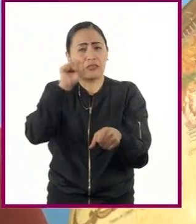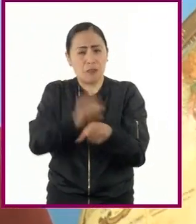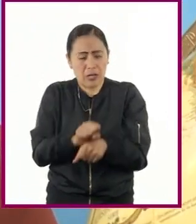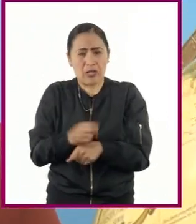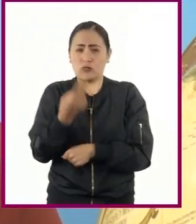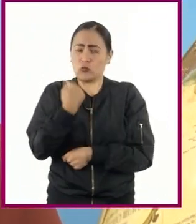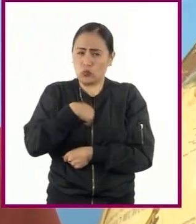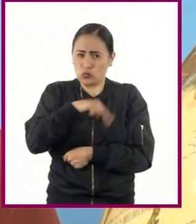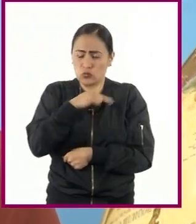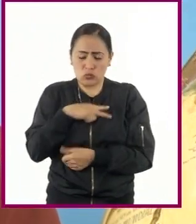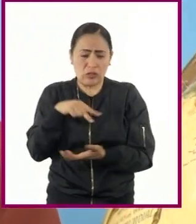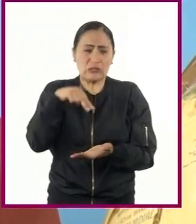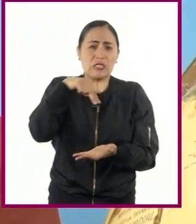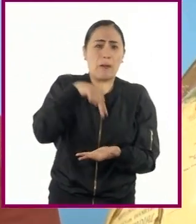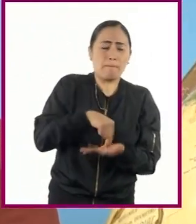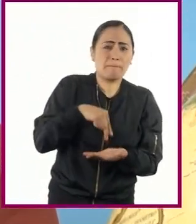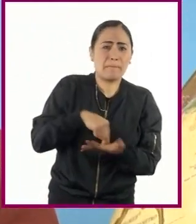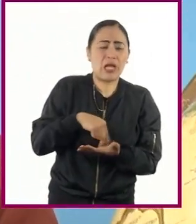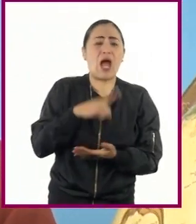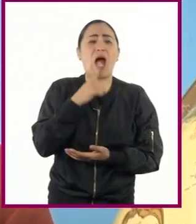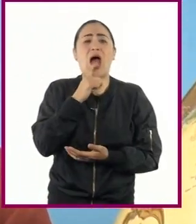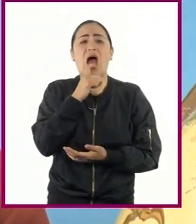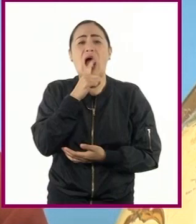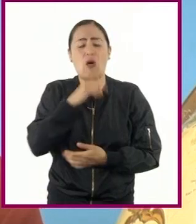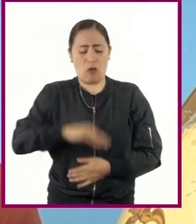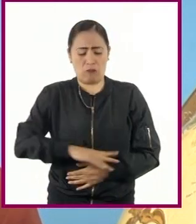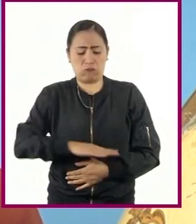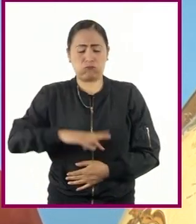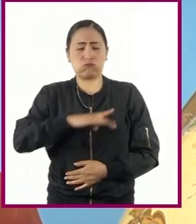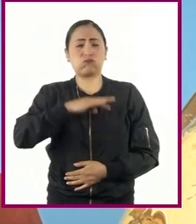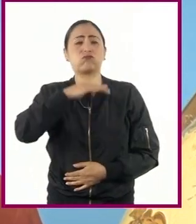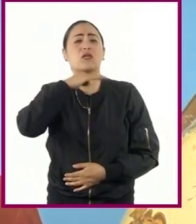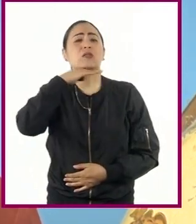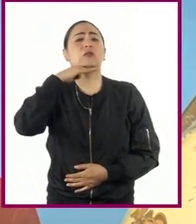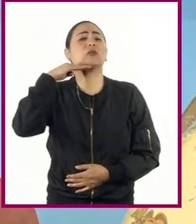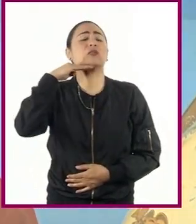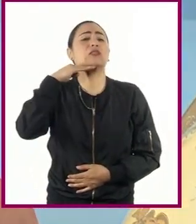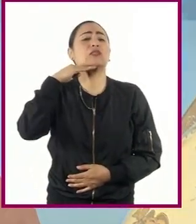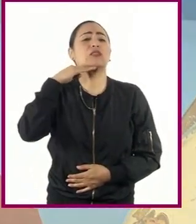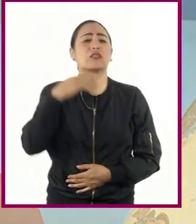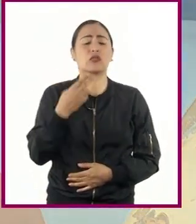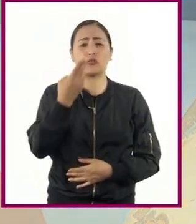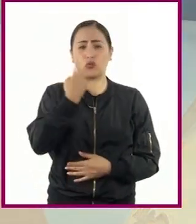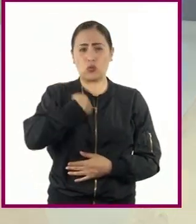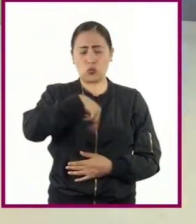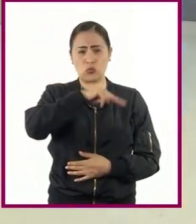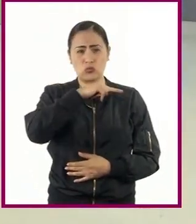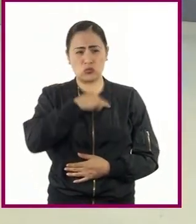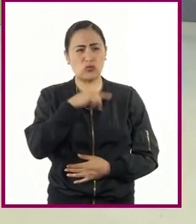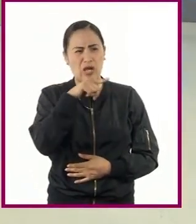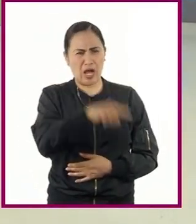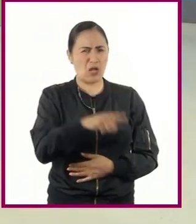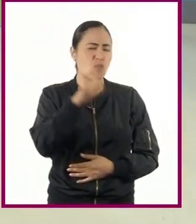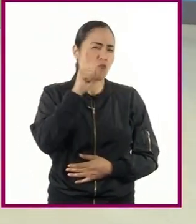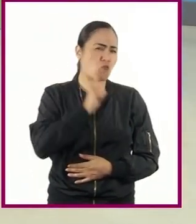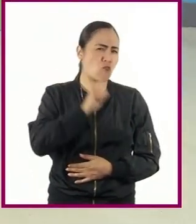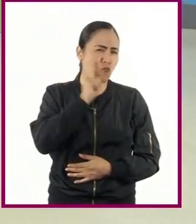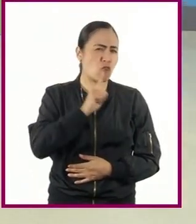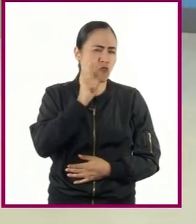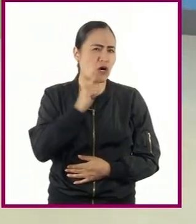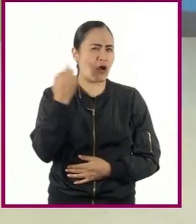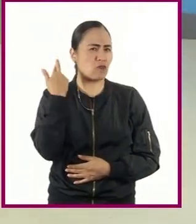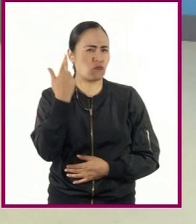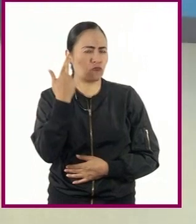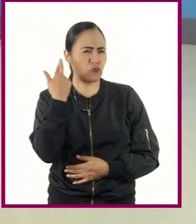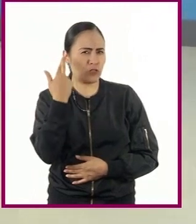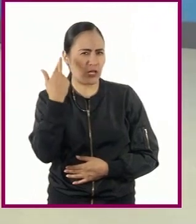de pie con el agua llegándonos hasta el cuello. Con nosotros había una operadora de radio que